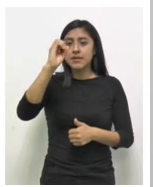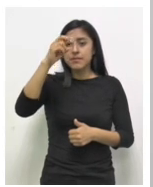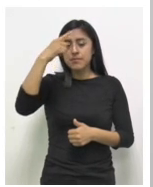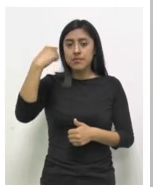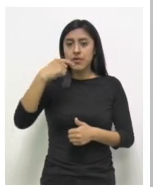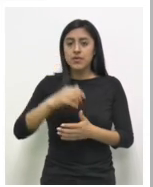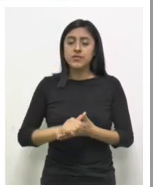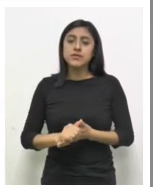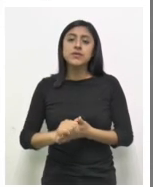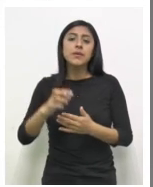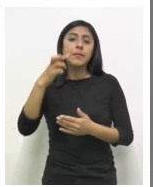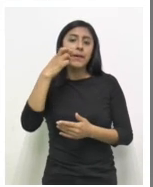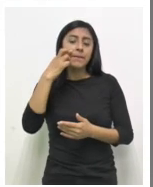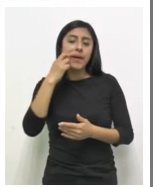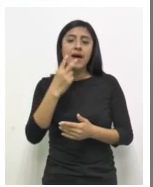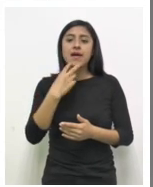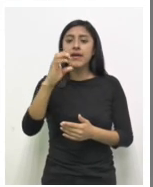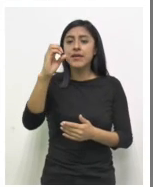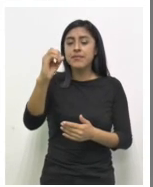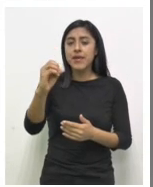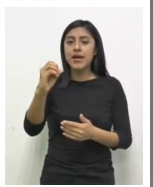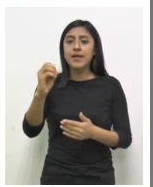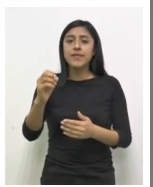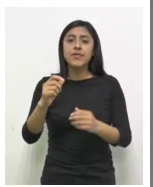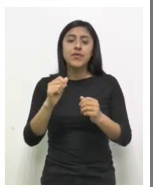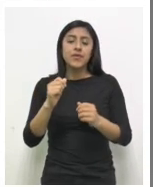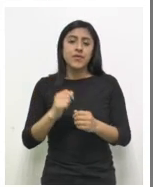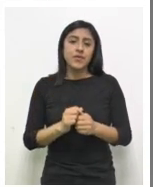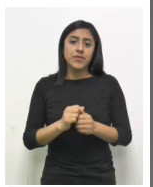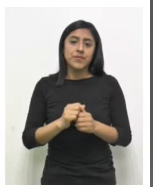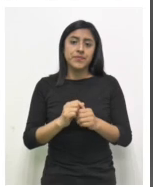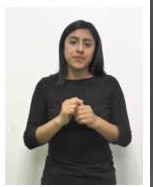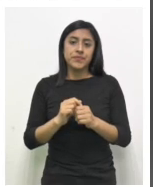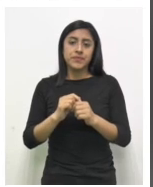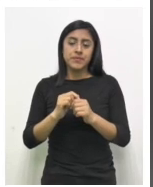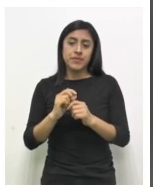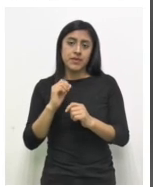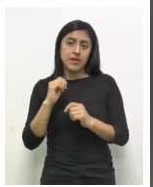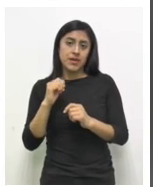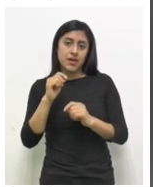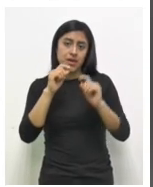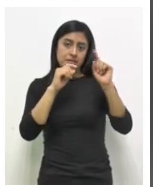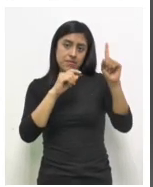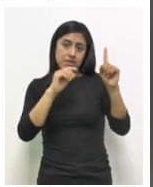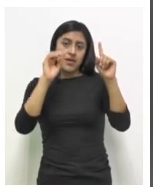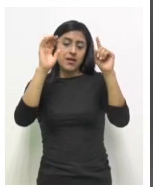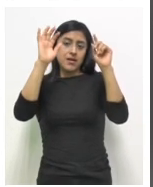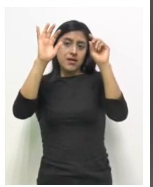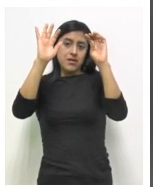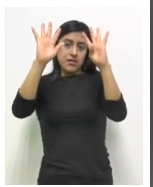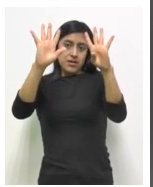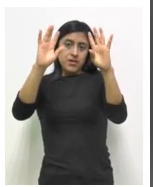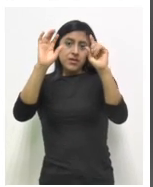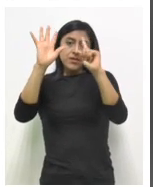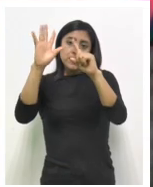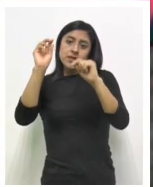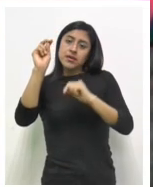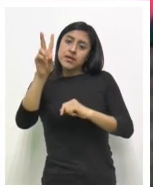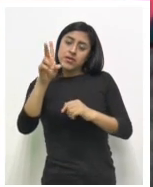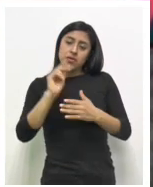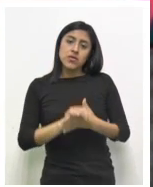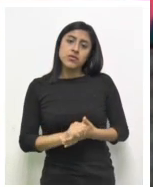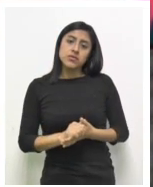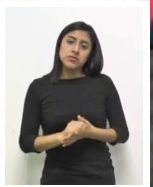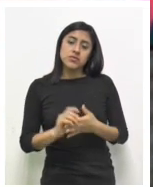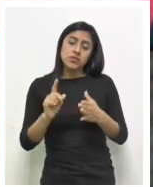hermano, padre, líder estudiantil y funcionario público, su misión siempre fue hacer lo correcto y servir a Guatemala. Por